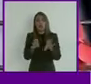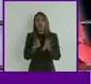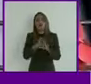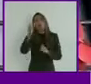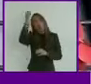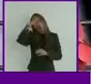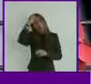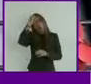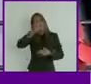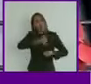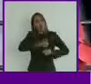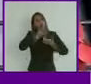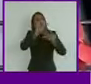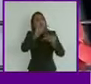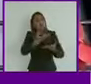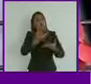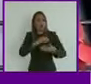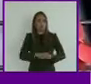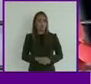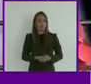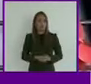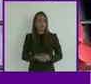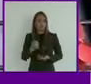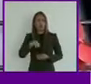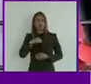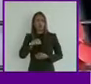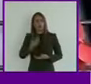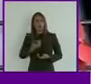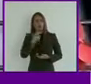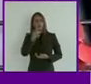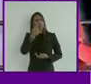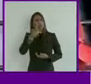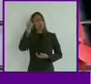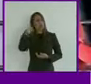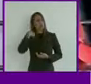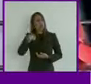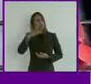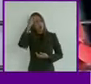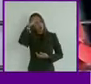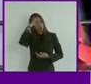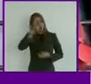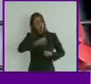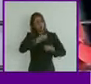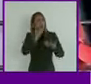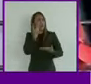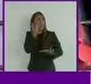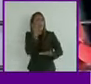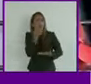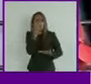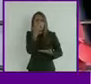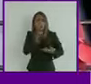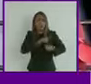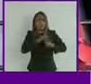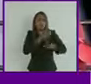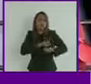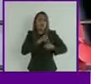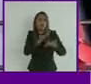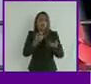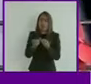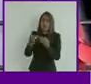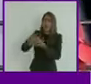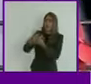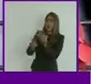opiniones, al decir qué pensamos y al saber qué queremos. Al igual que el programa Barrio